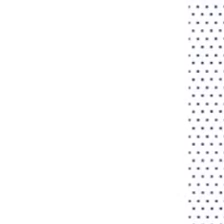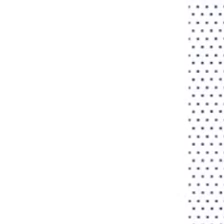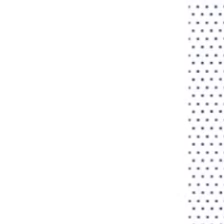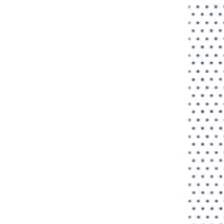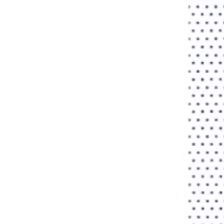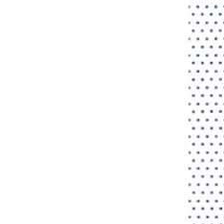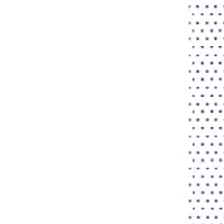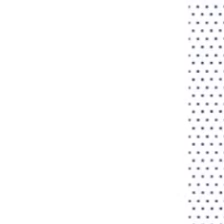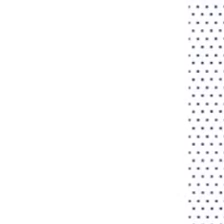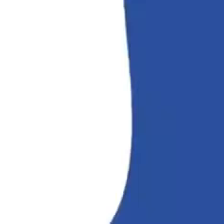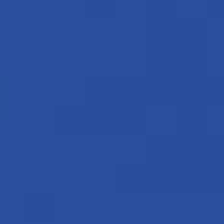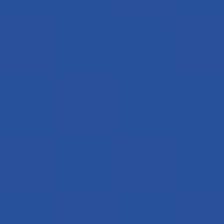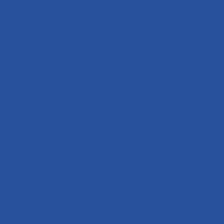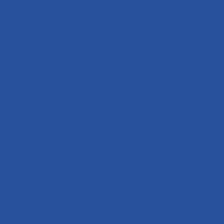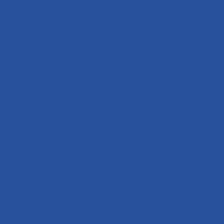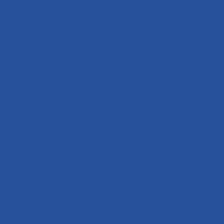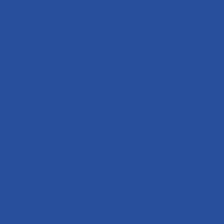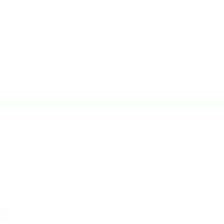Aprendo en Casa